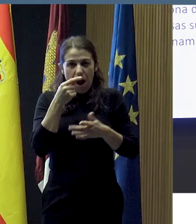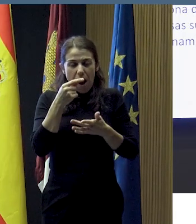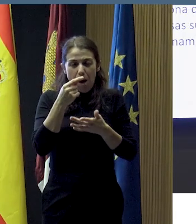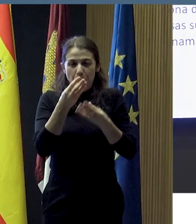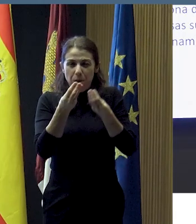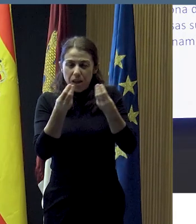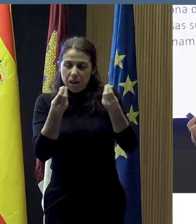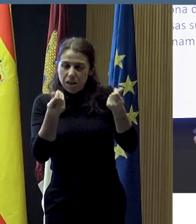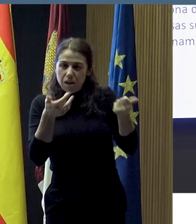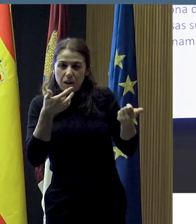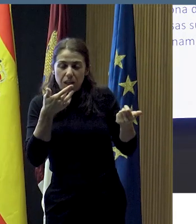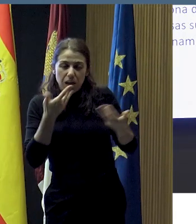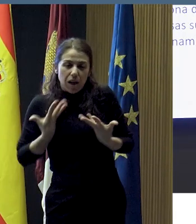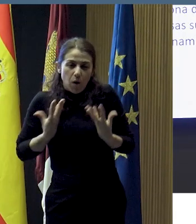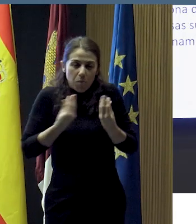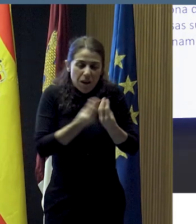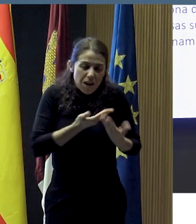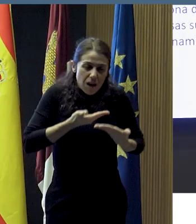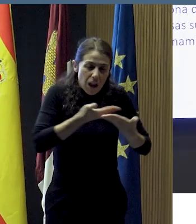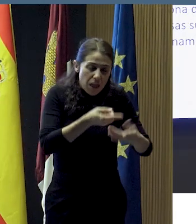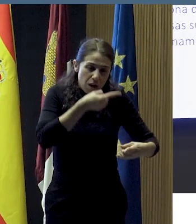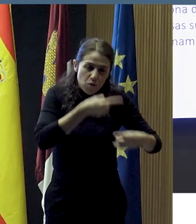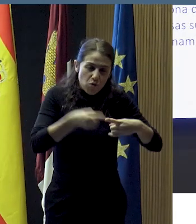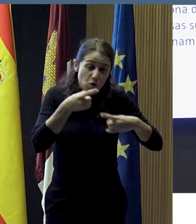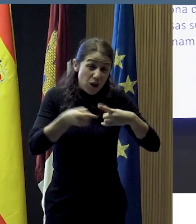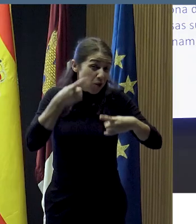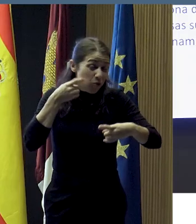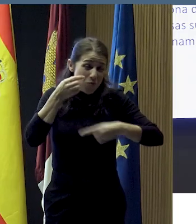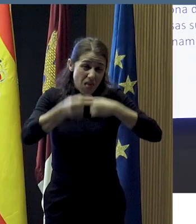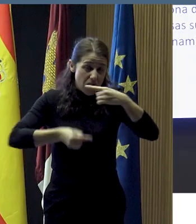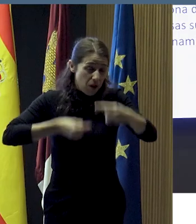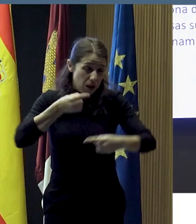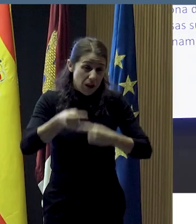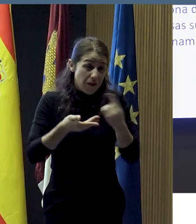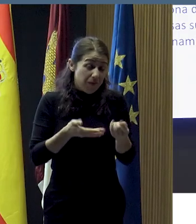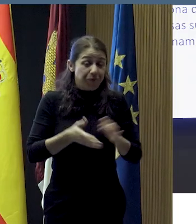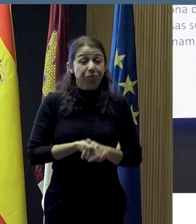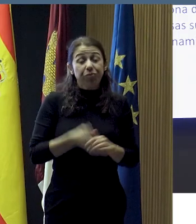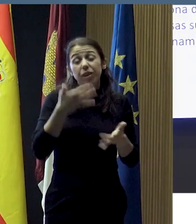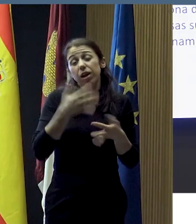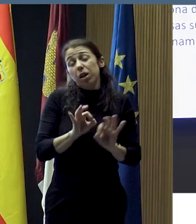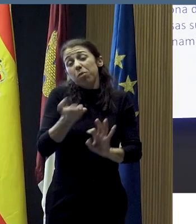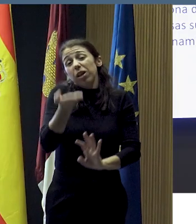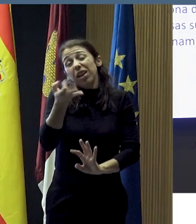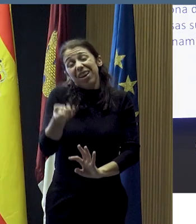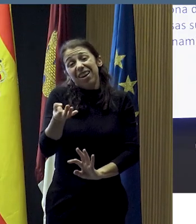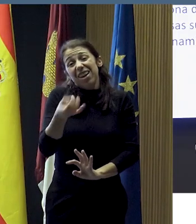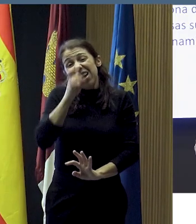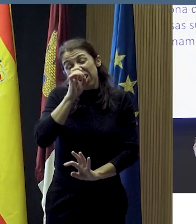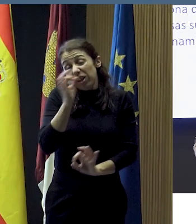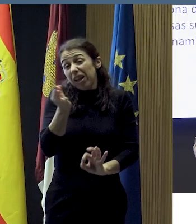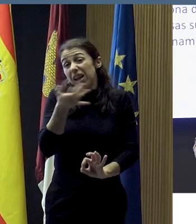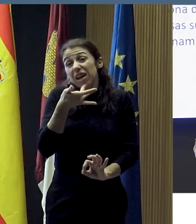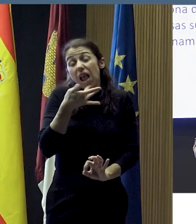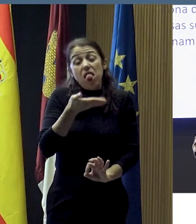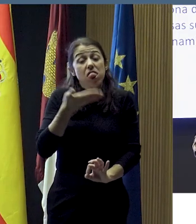tiene que acompañarlo y ayudarle a hacer cosas del día a día cotidiano. En este sentido, es importante que recordéis que